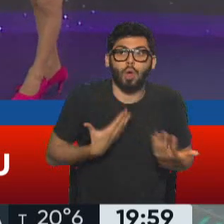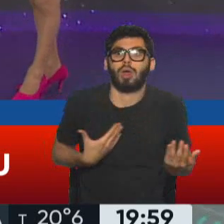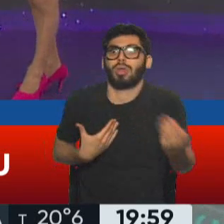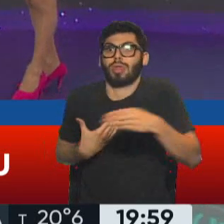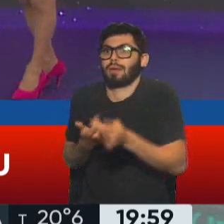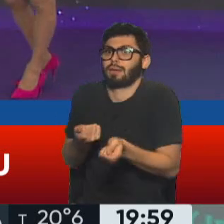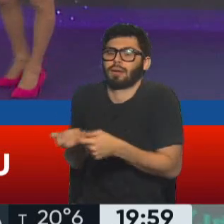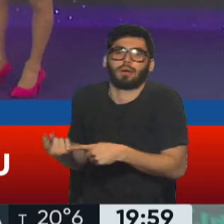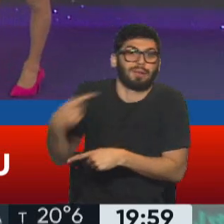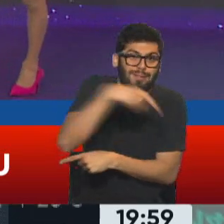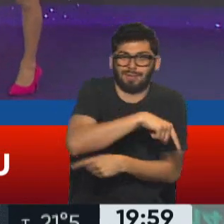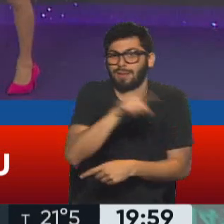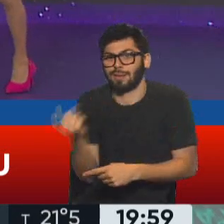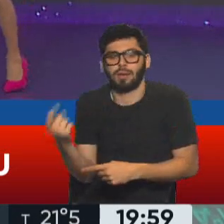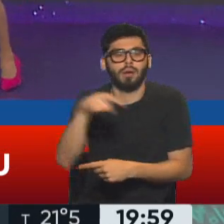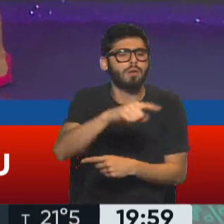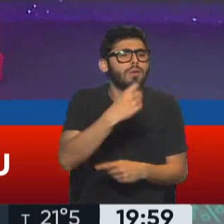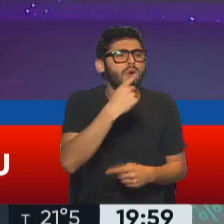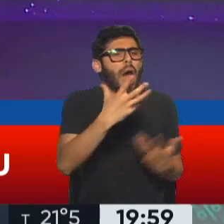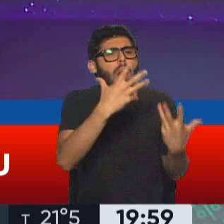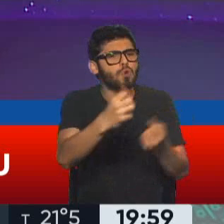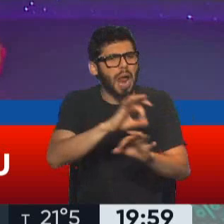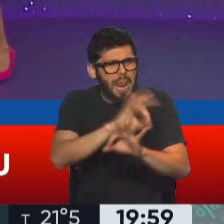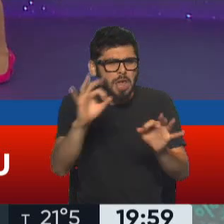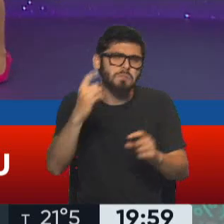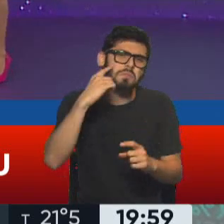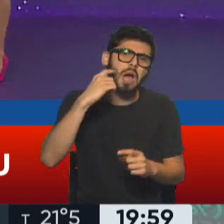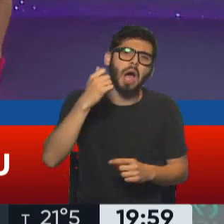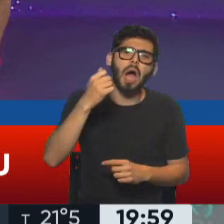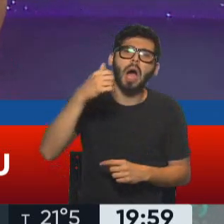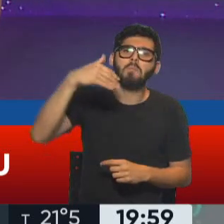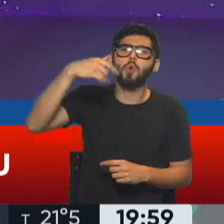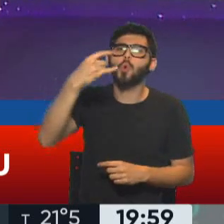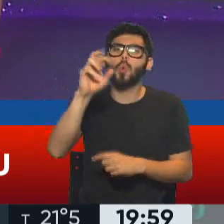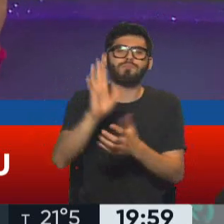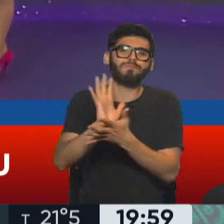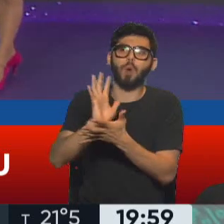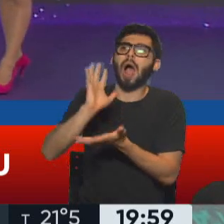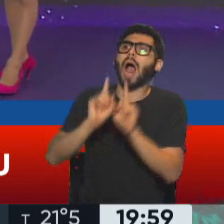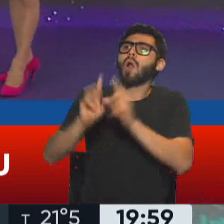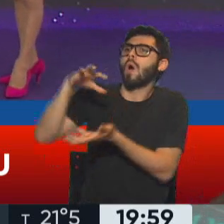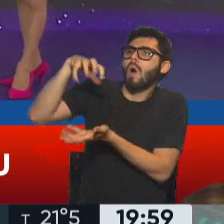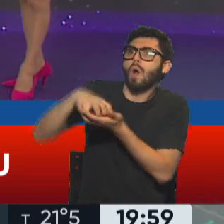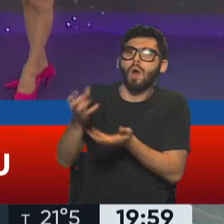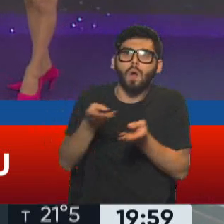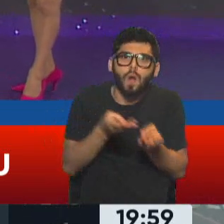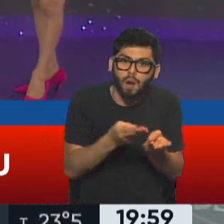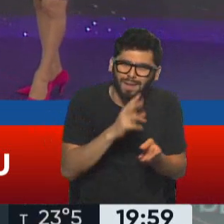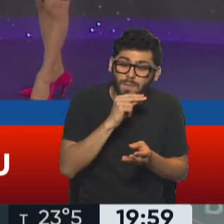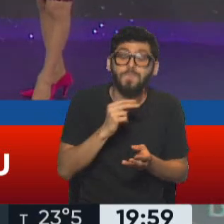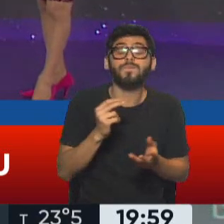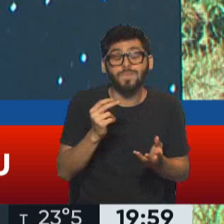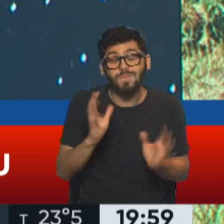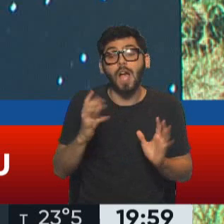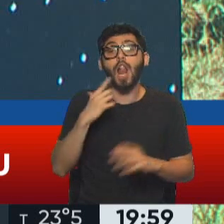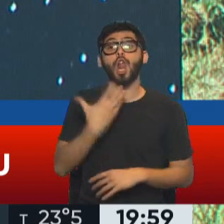nadie, Ayelén? Perdón que te interrumpa. No sé, se me ocurre ACNUR, se me ocurre alguna entidad. Sí, están tratando de dar respuesta. El gobierno